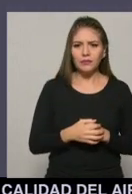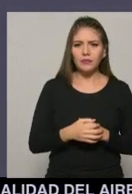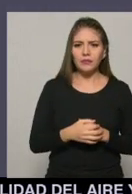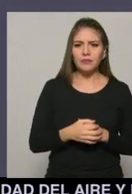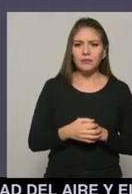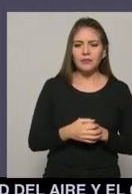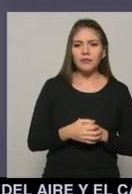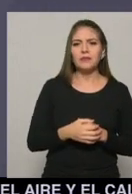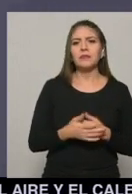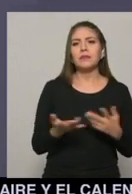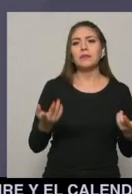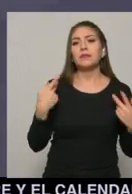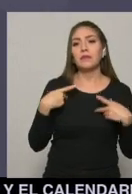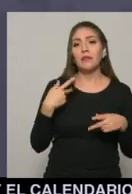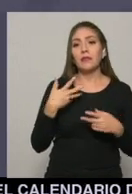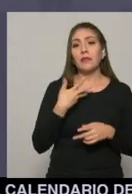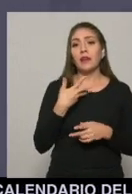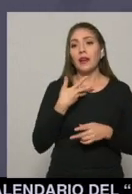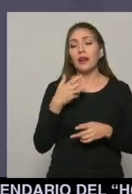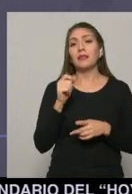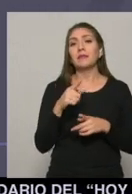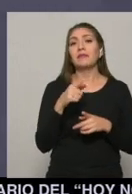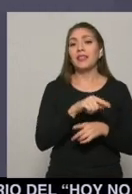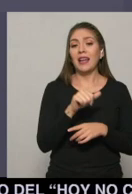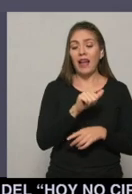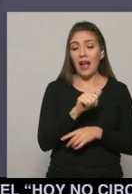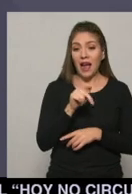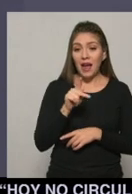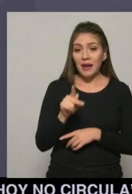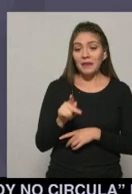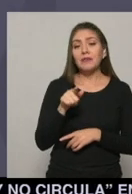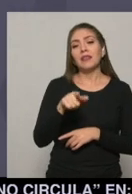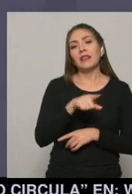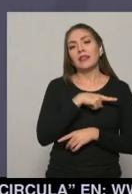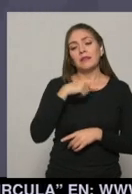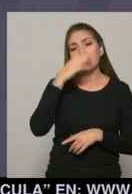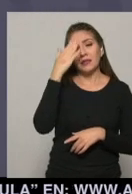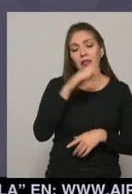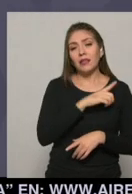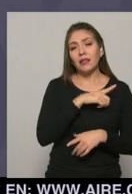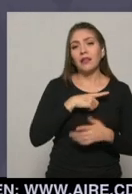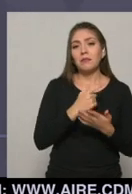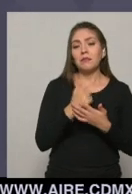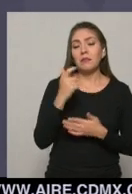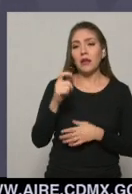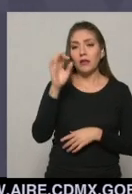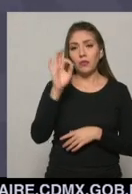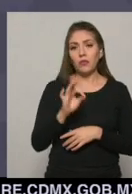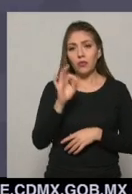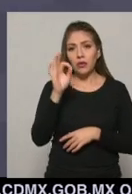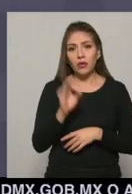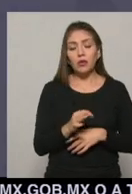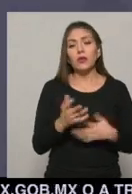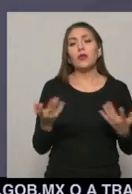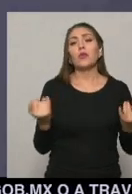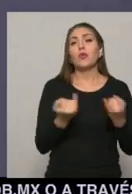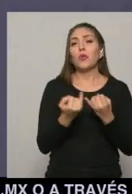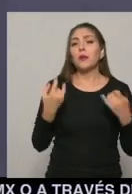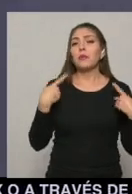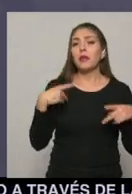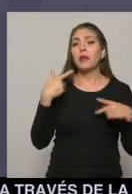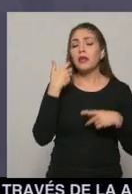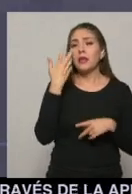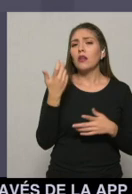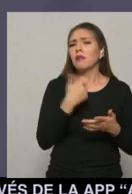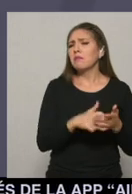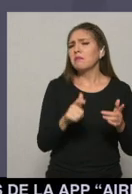citas por internet, bueno, y por esta aplicación, pues ya saben que van a tener que pagar un impuesto. Quienes quieran comprar cualquier